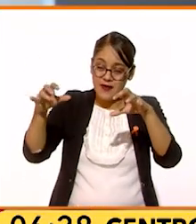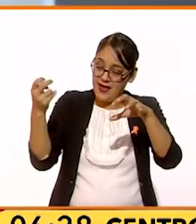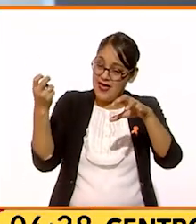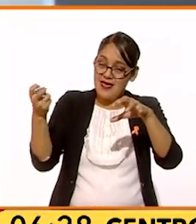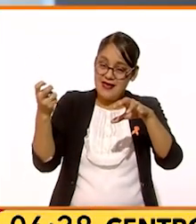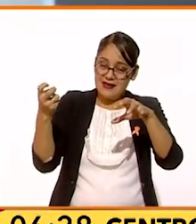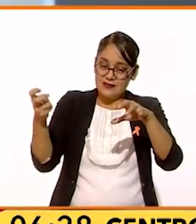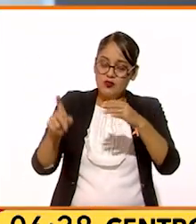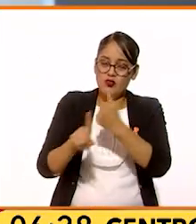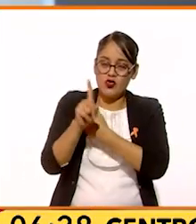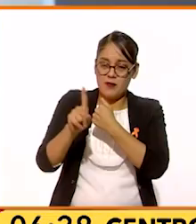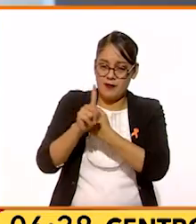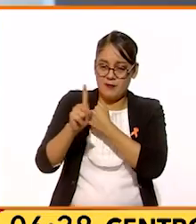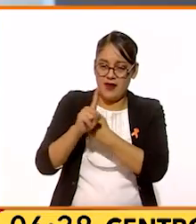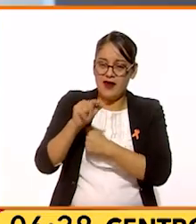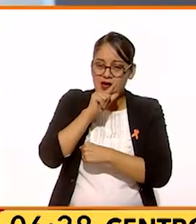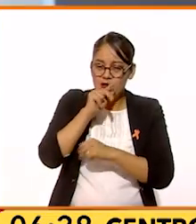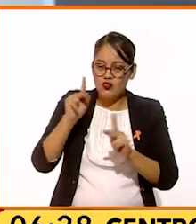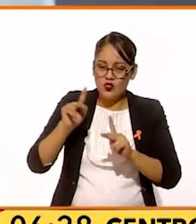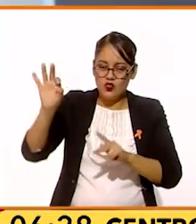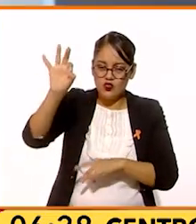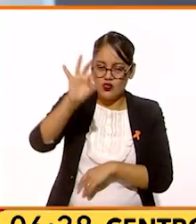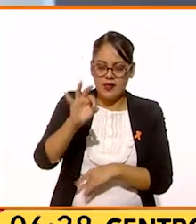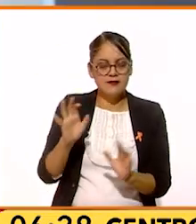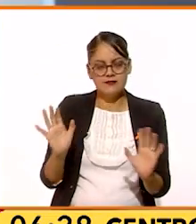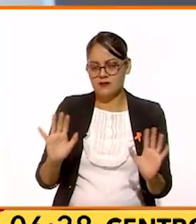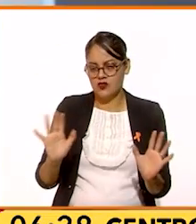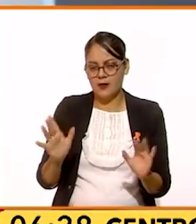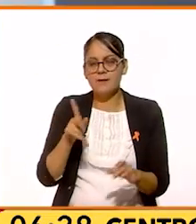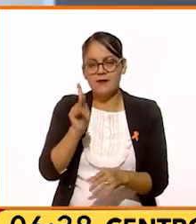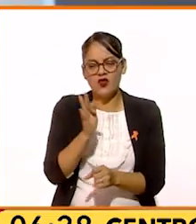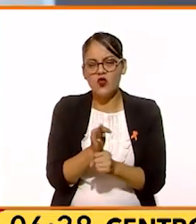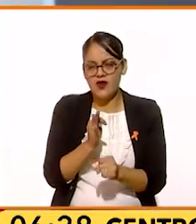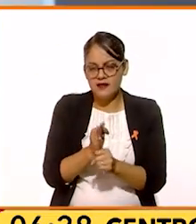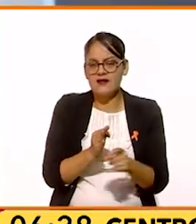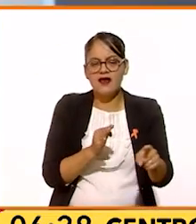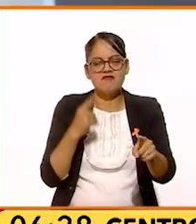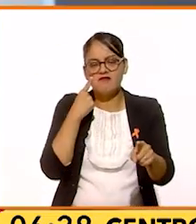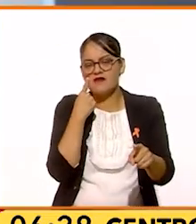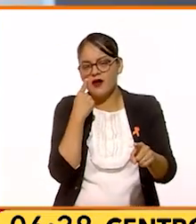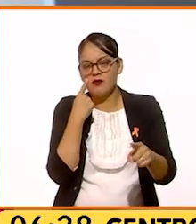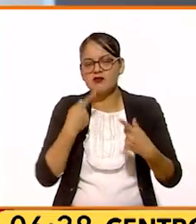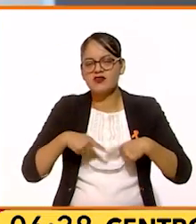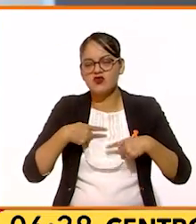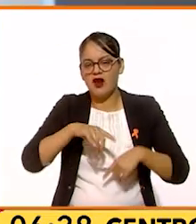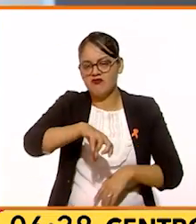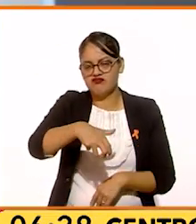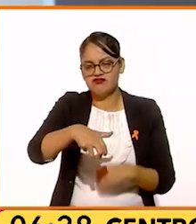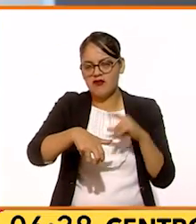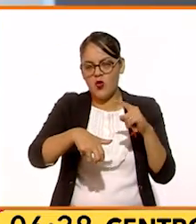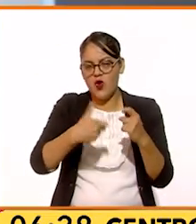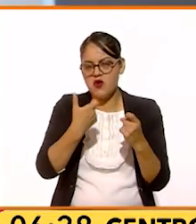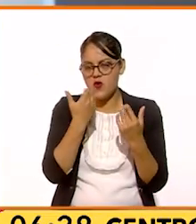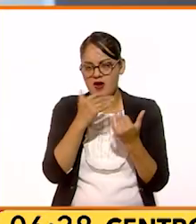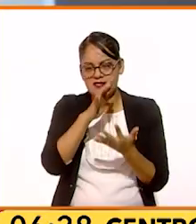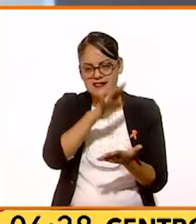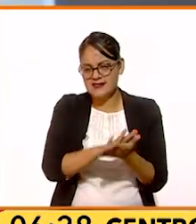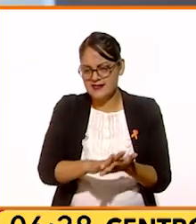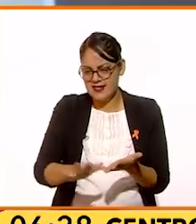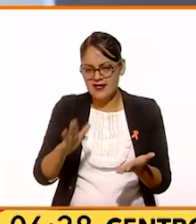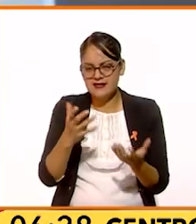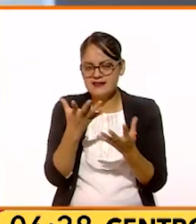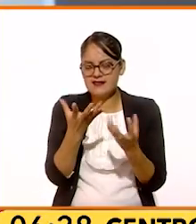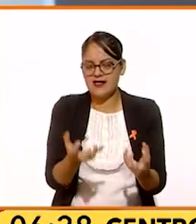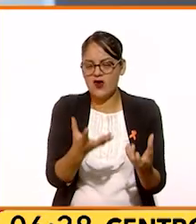etapa crítica, pero sí hay escenarios en donde pues estamos en el estiaje, en la sequía, o por ejemplo el abasto de agua por la